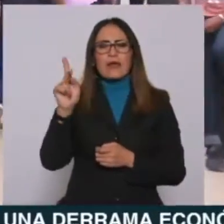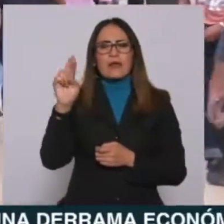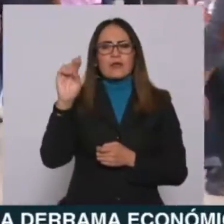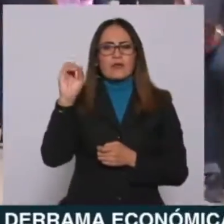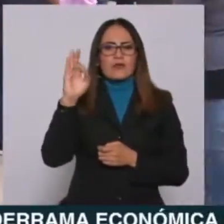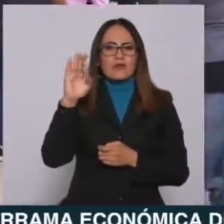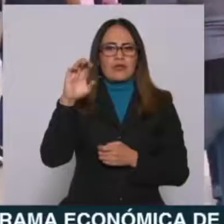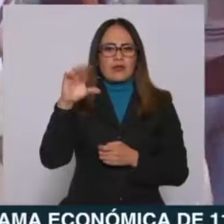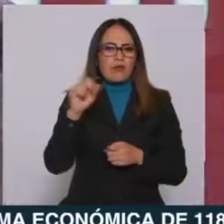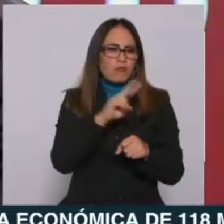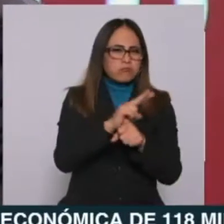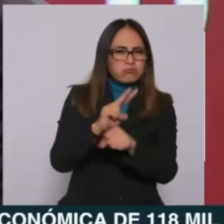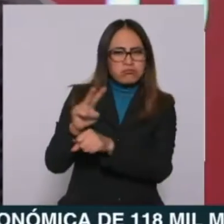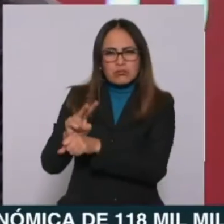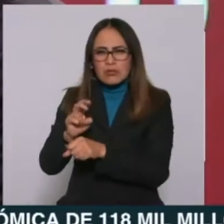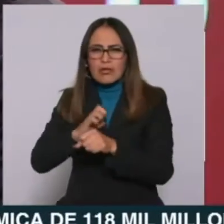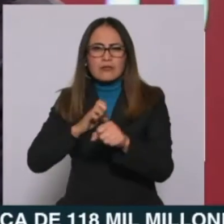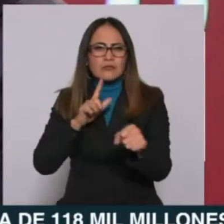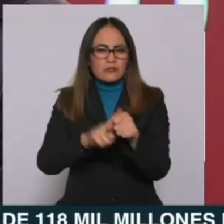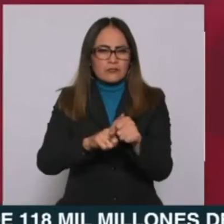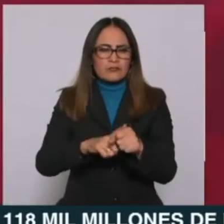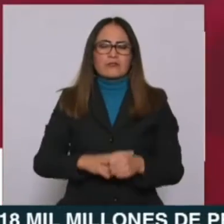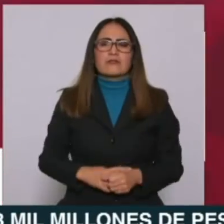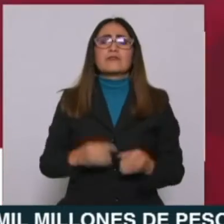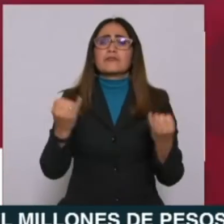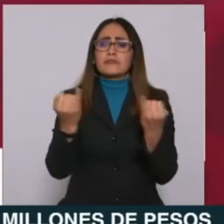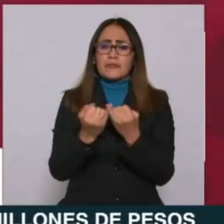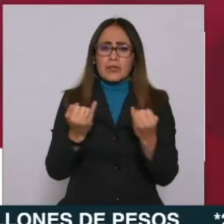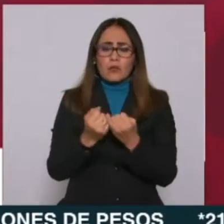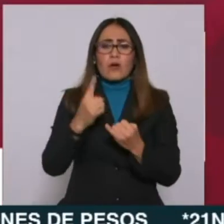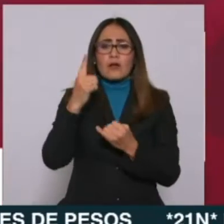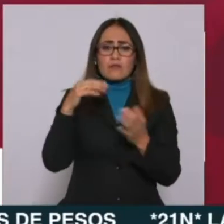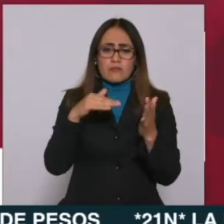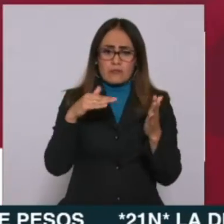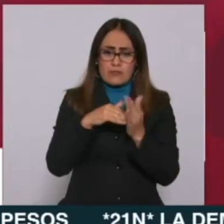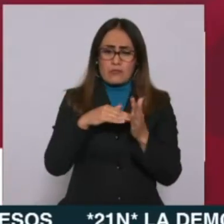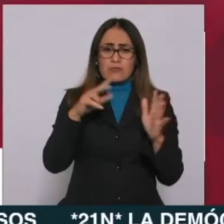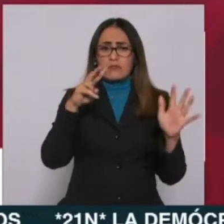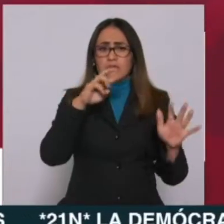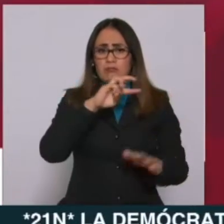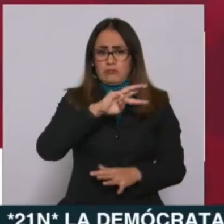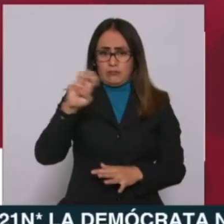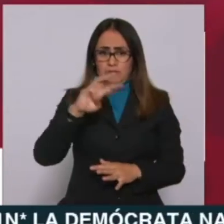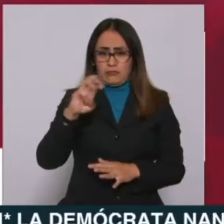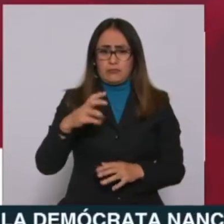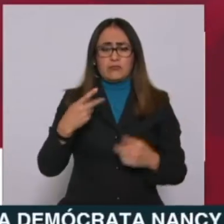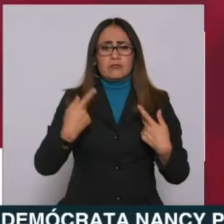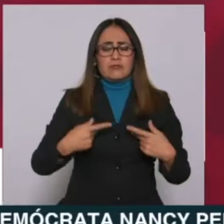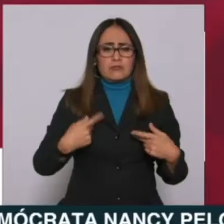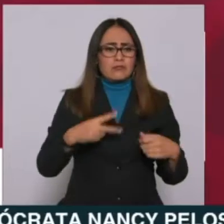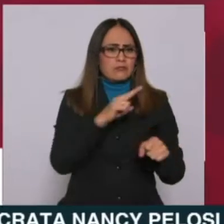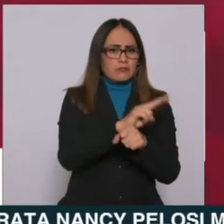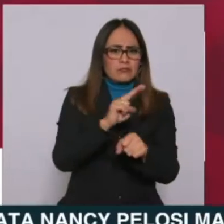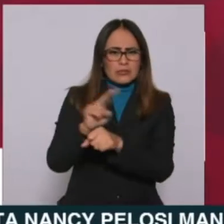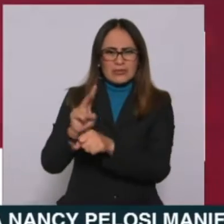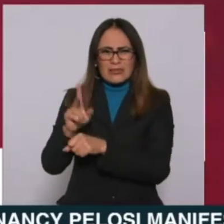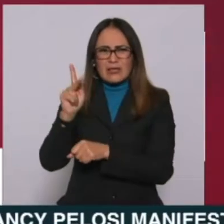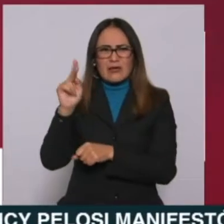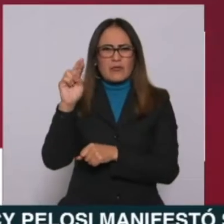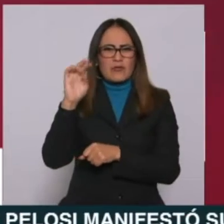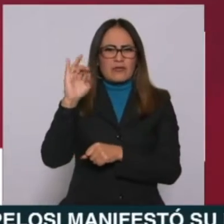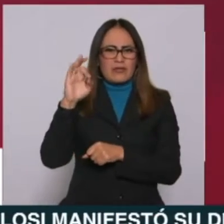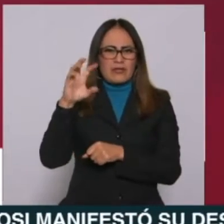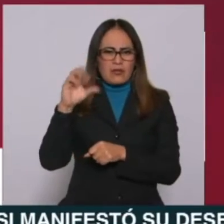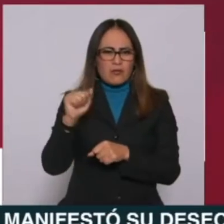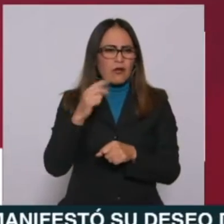de un operativo especial. También comentarles que son 1,300 funcionarios de Profeco que van a